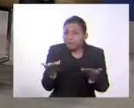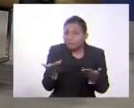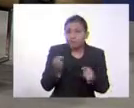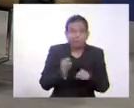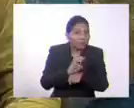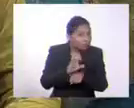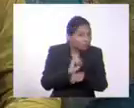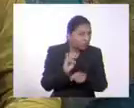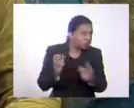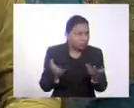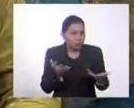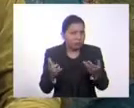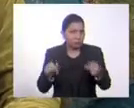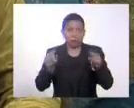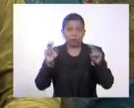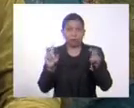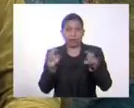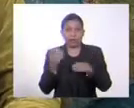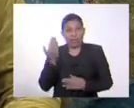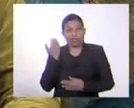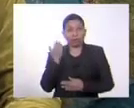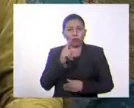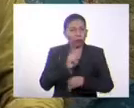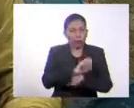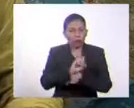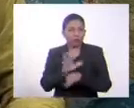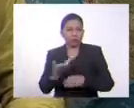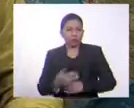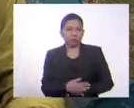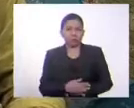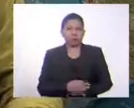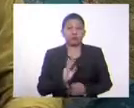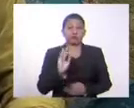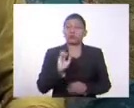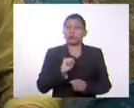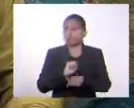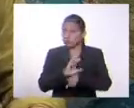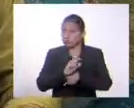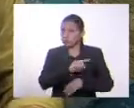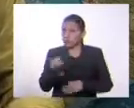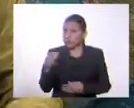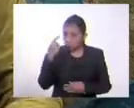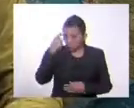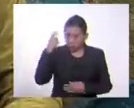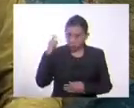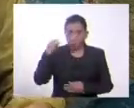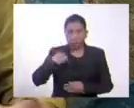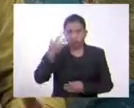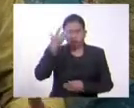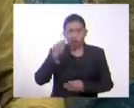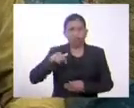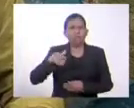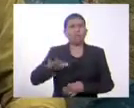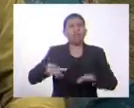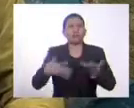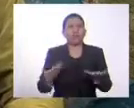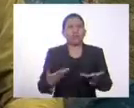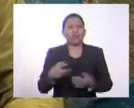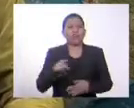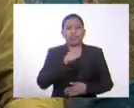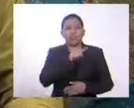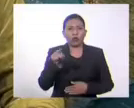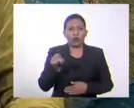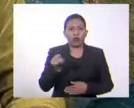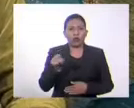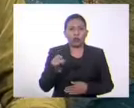que recuerden que lo que vamos a hacer el día de hoy no es para que ustedes estén tomando nota precisa, sino que ese es un refuerzo, es un esfuerzo que